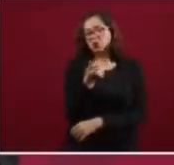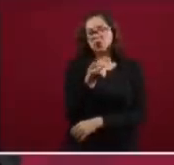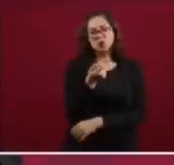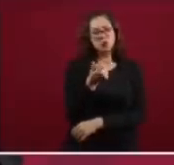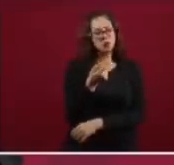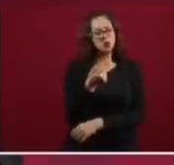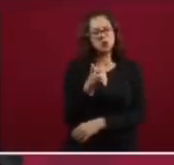muy pocos